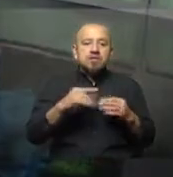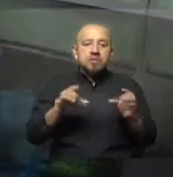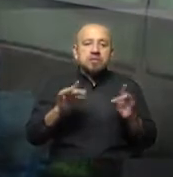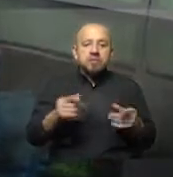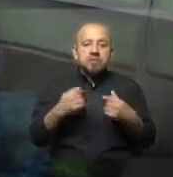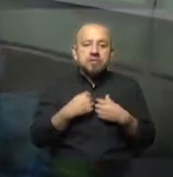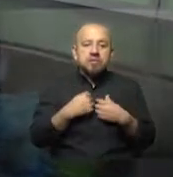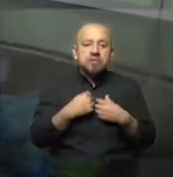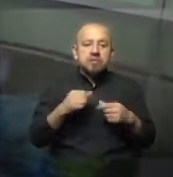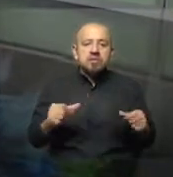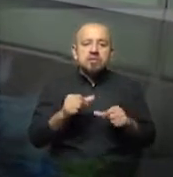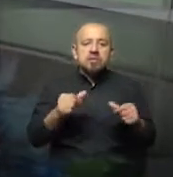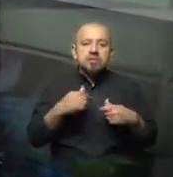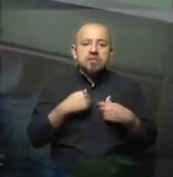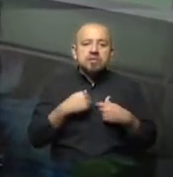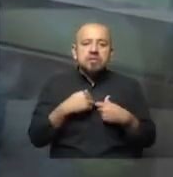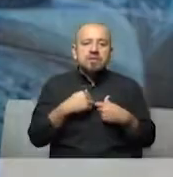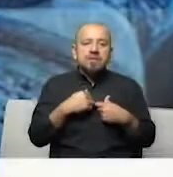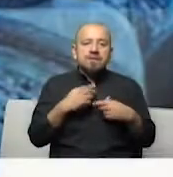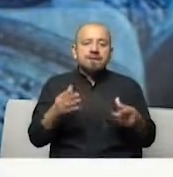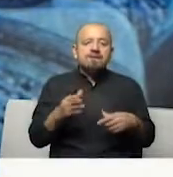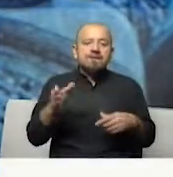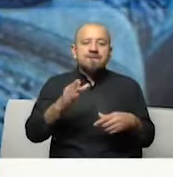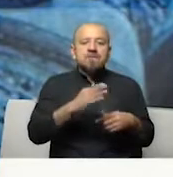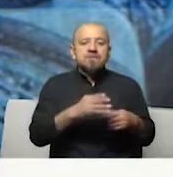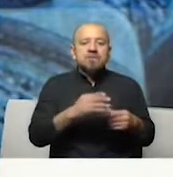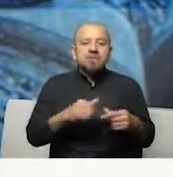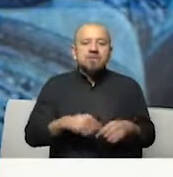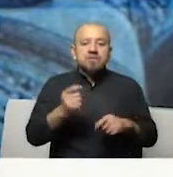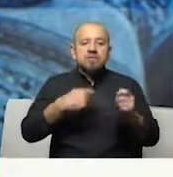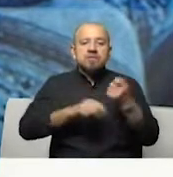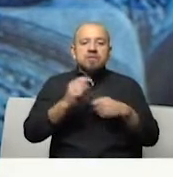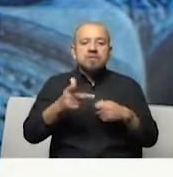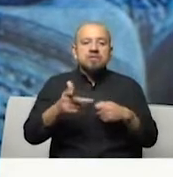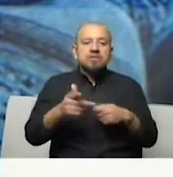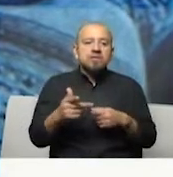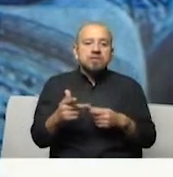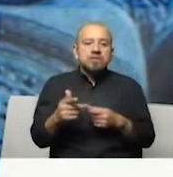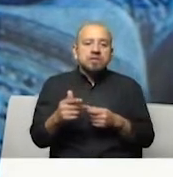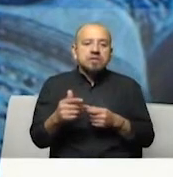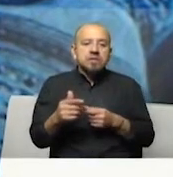nosotros lo evitamos nosotros lo matamos a imprimir y lo vendemos el herboristería